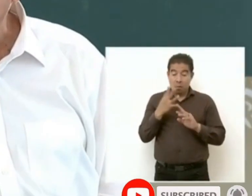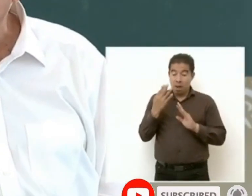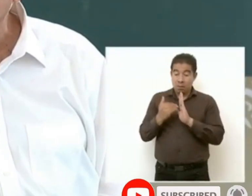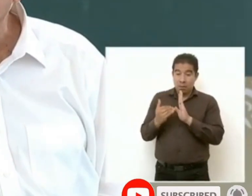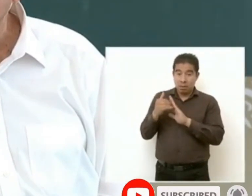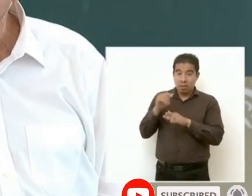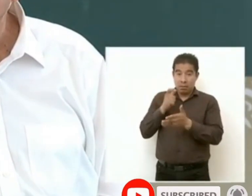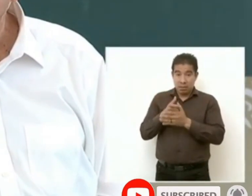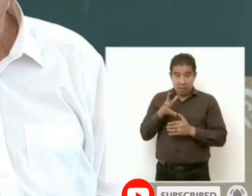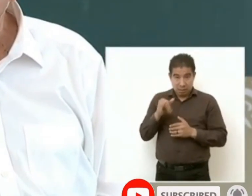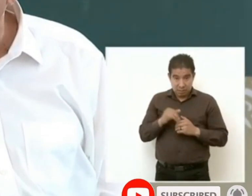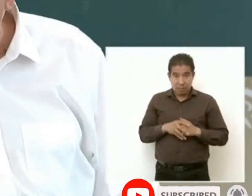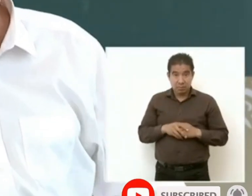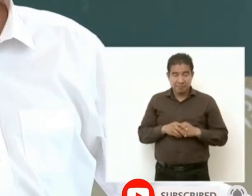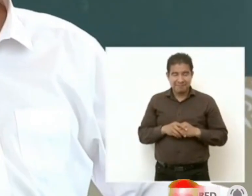pesos?